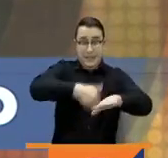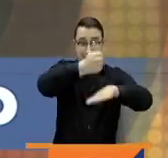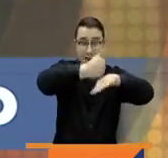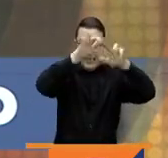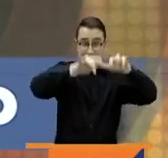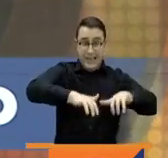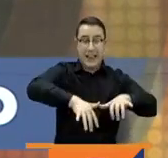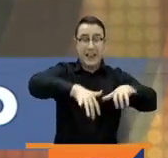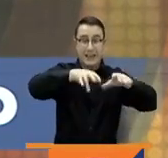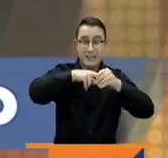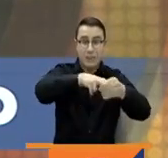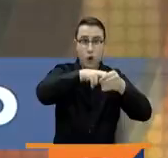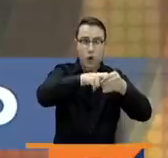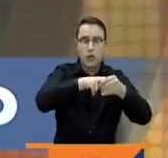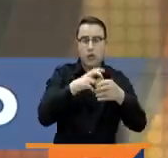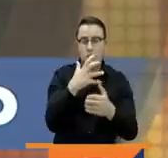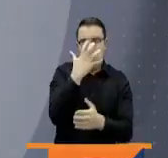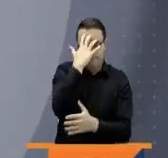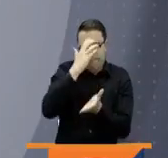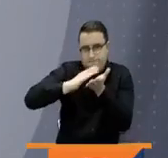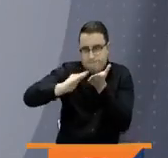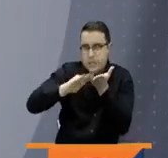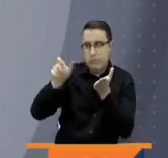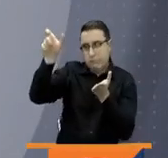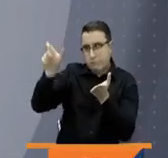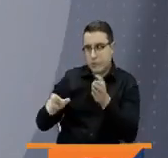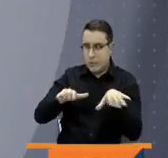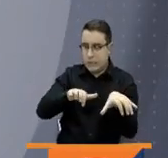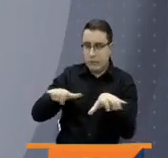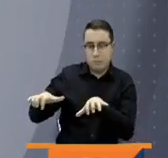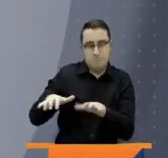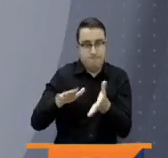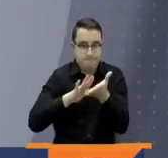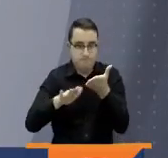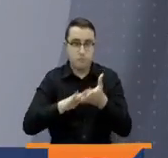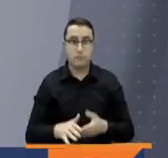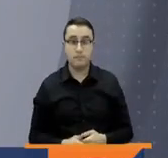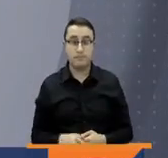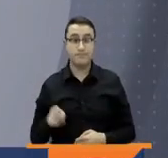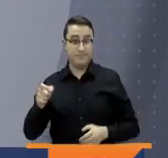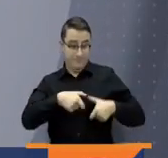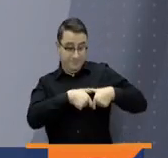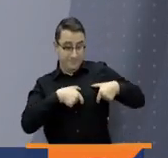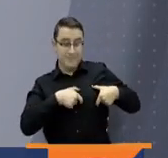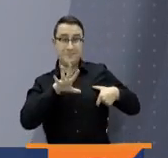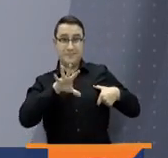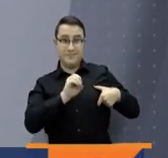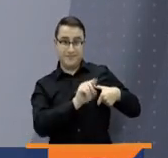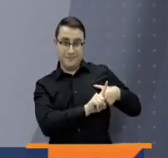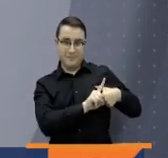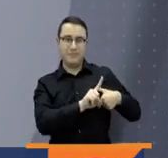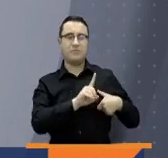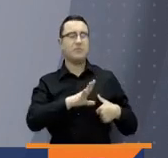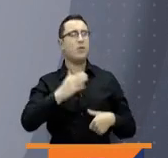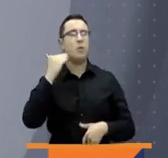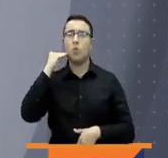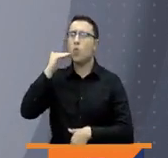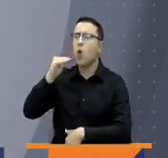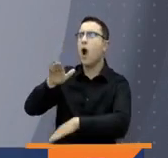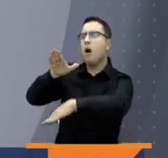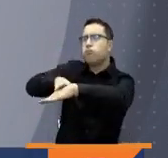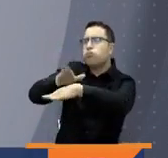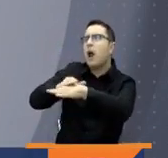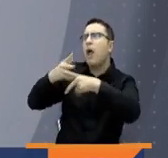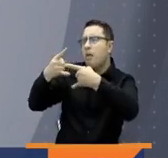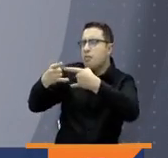iniciará investigaciones. El agente de tránsito con placas 501 reaccionó agresivamente contra una mujer que le pidió